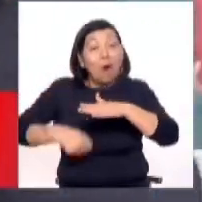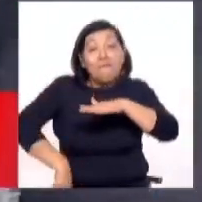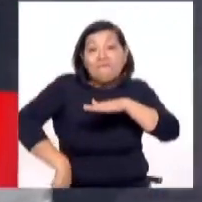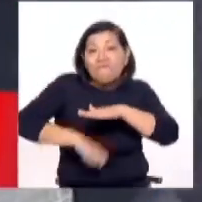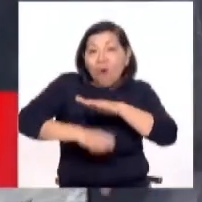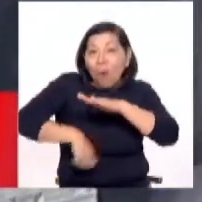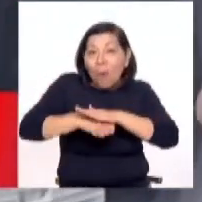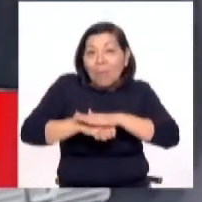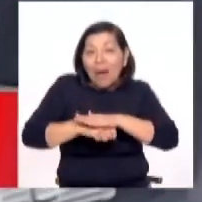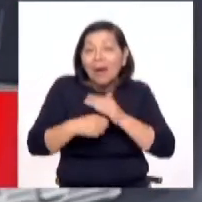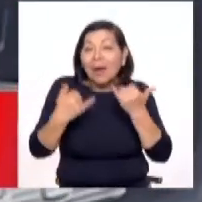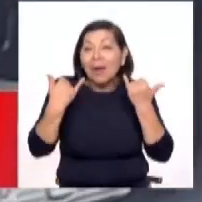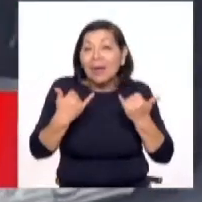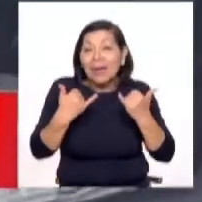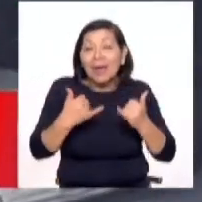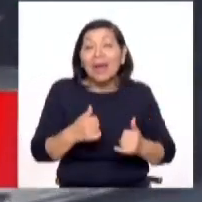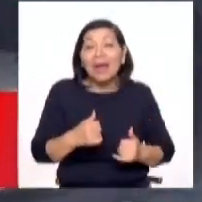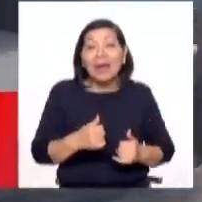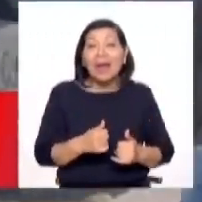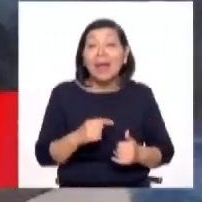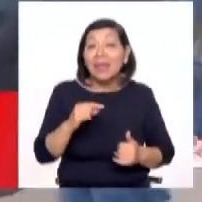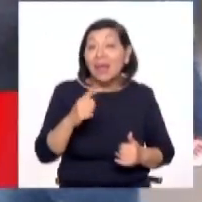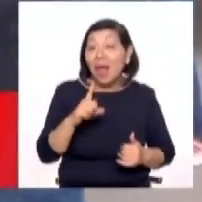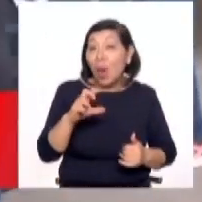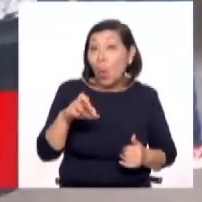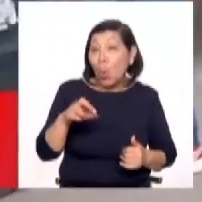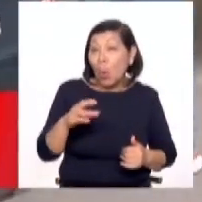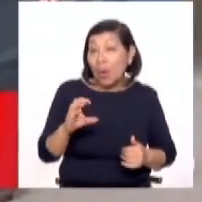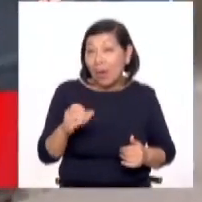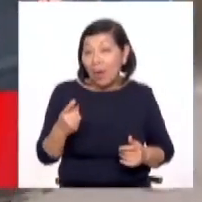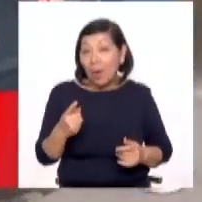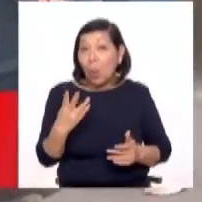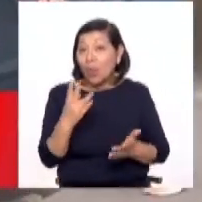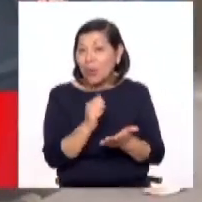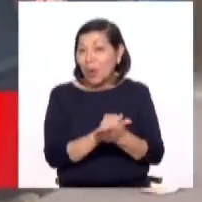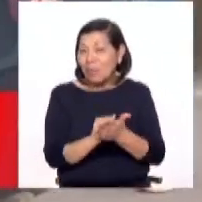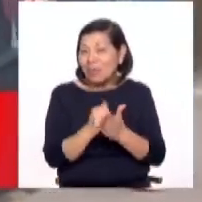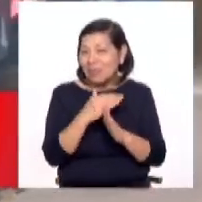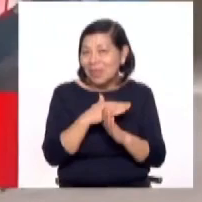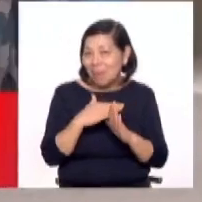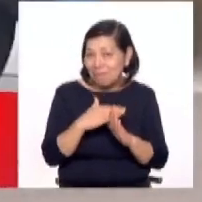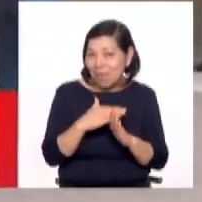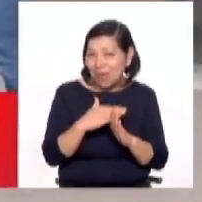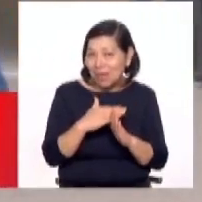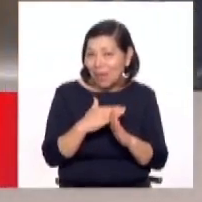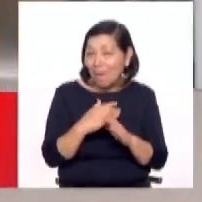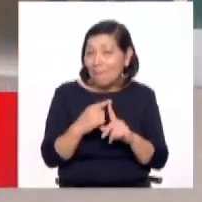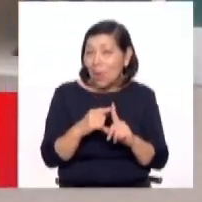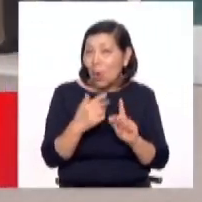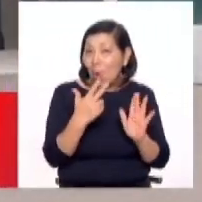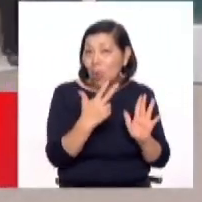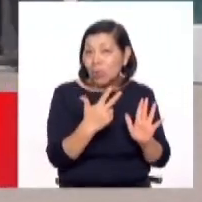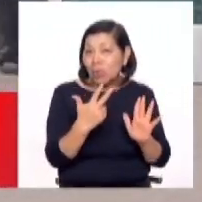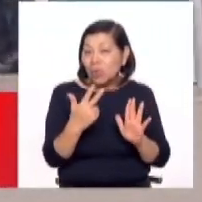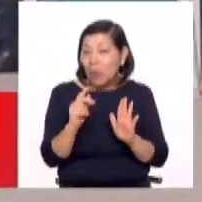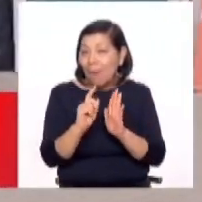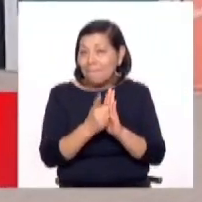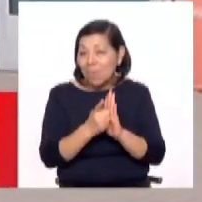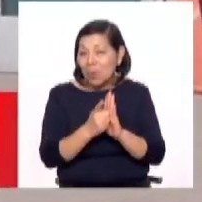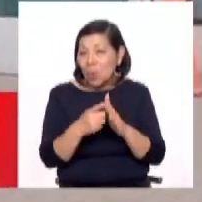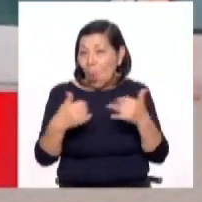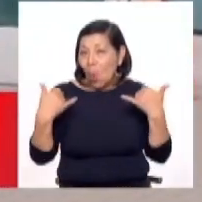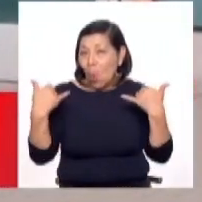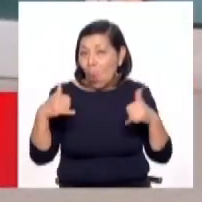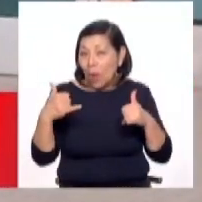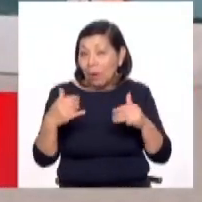la información del presente de Gianluca Lapadula. En casi 4 meses y medio ha disputado 88 minutos de juego. En